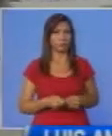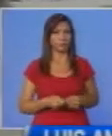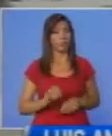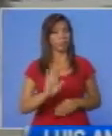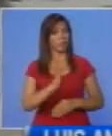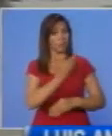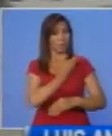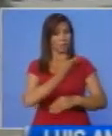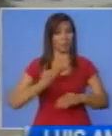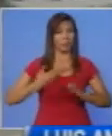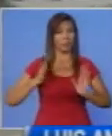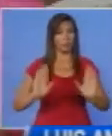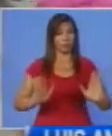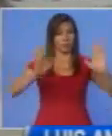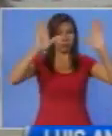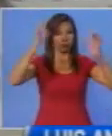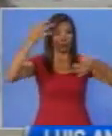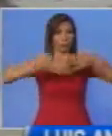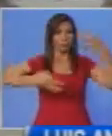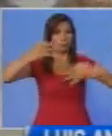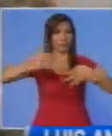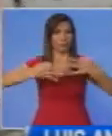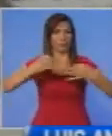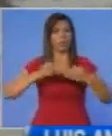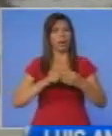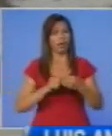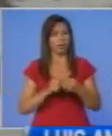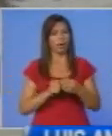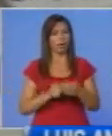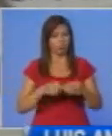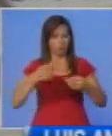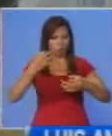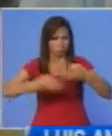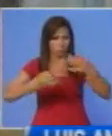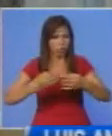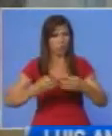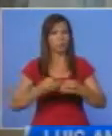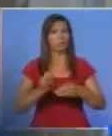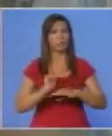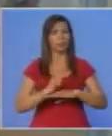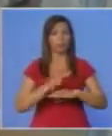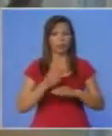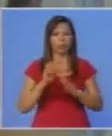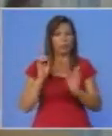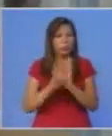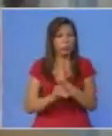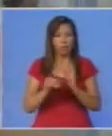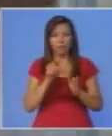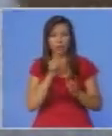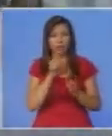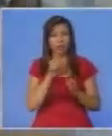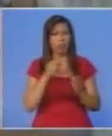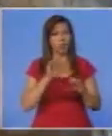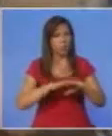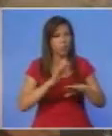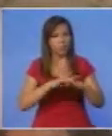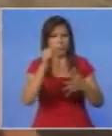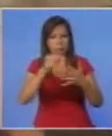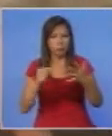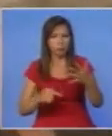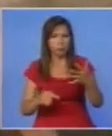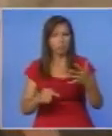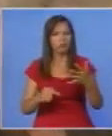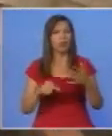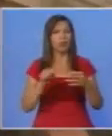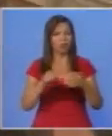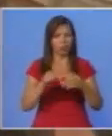corte. Y la audiencia de formulación de cargos la realizó el ministro fiscal distrital. Ninguno de los dos funcionarios quiso referirse al tema. Pero